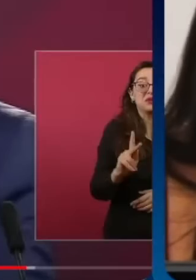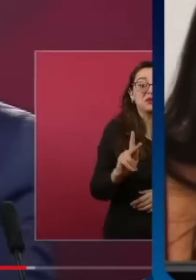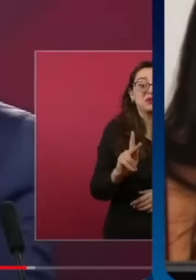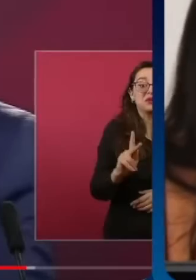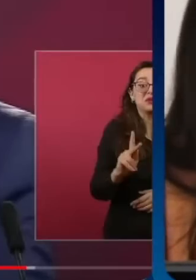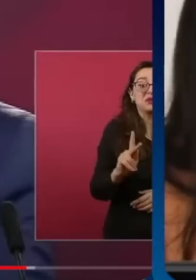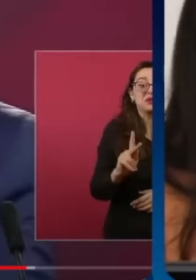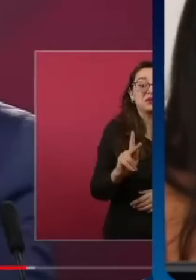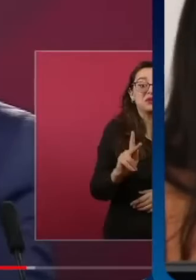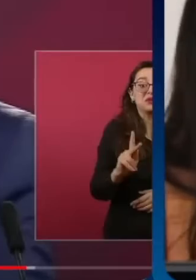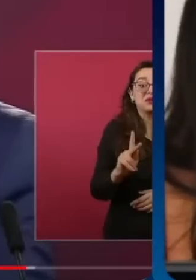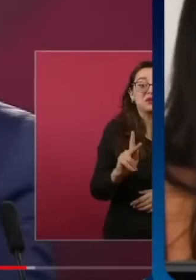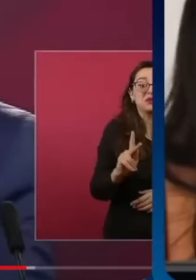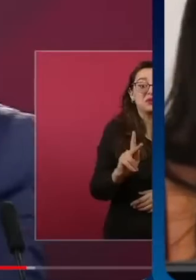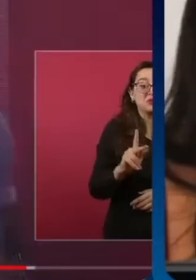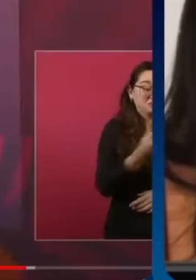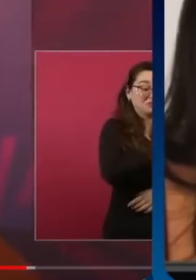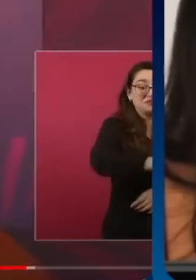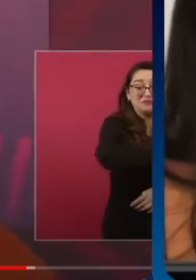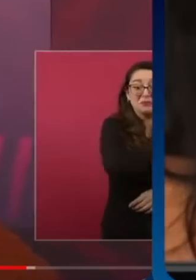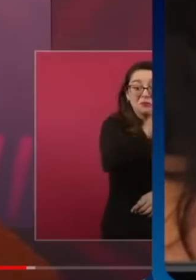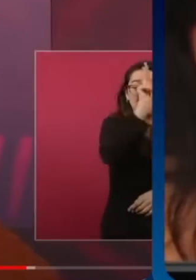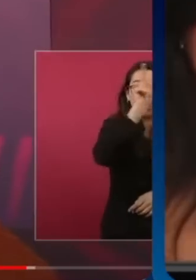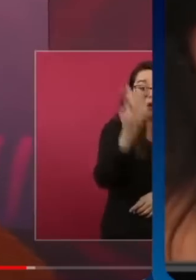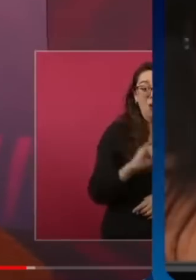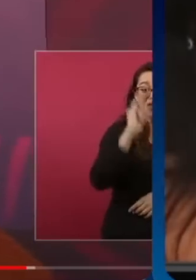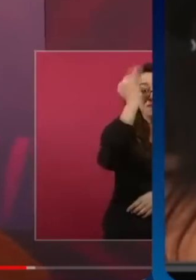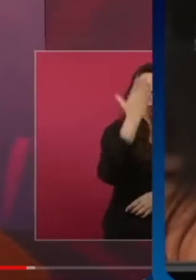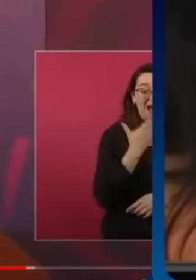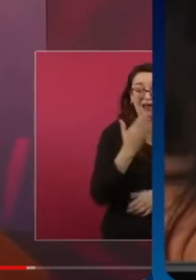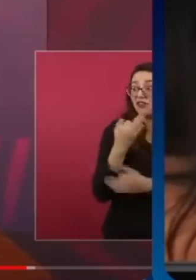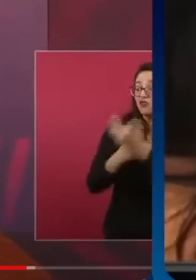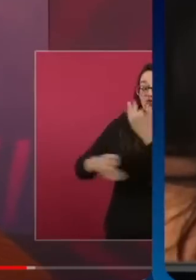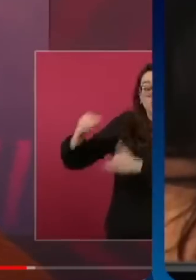línea de investigación? Vamos a escuchar. Opositores.